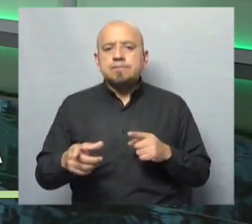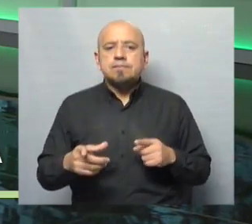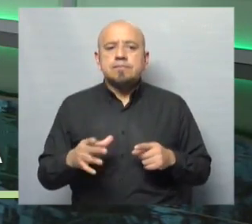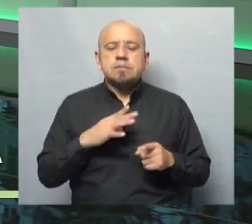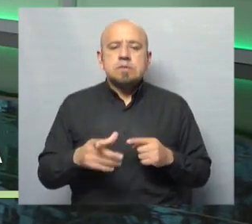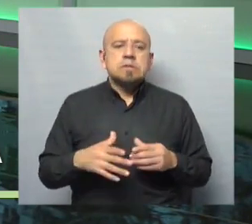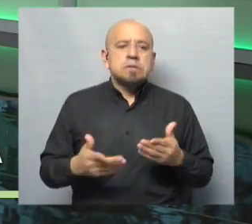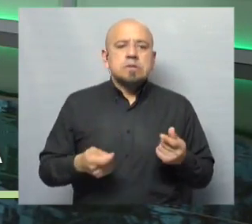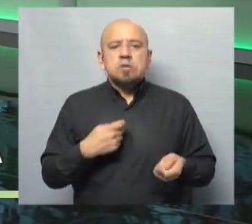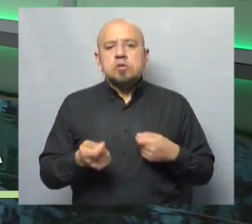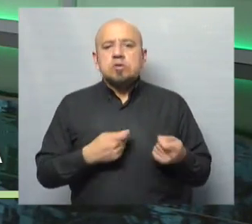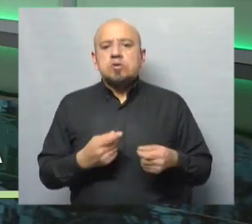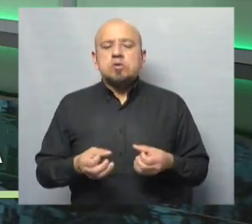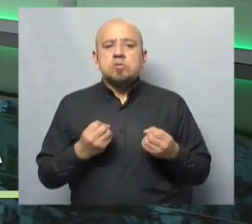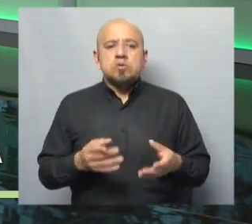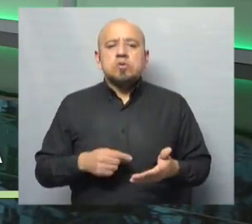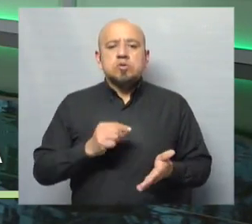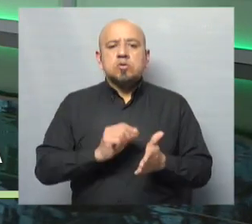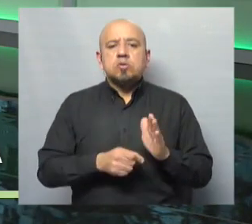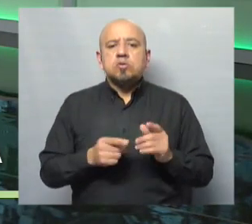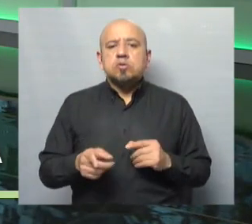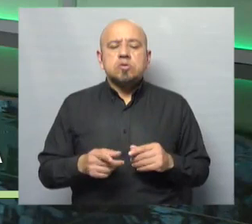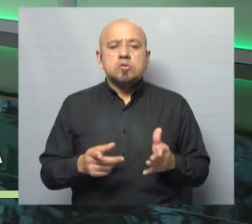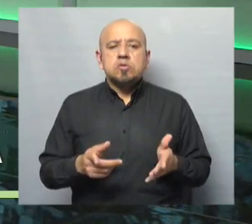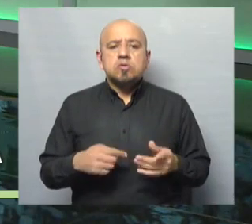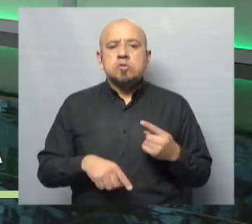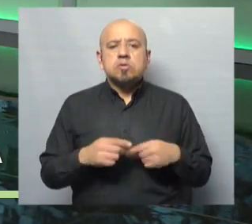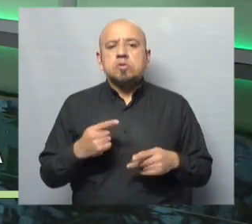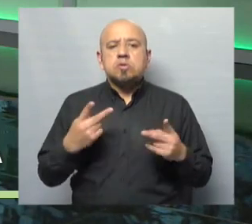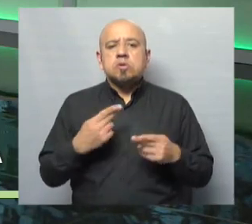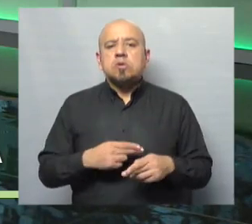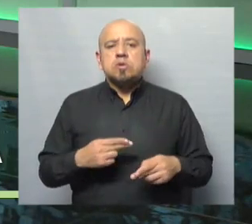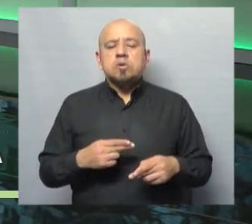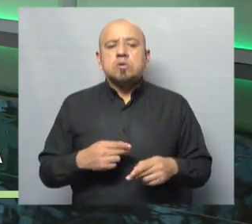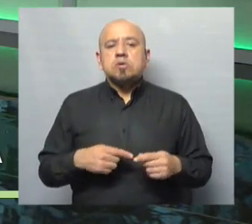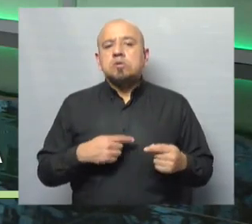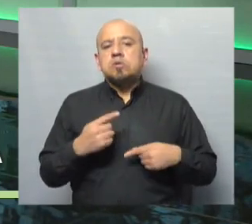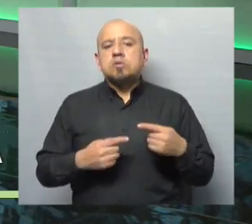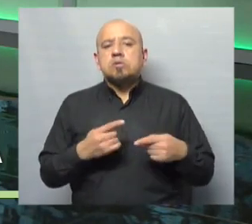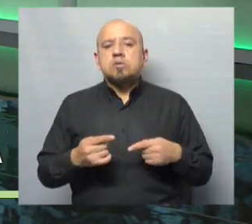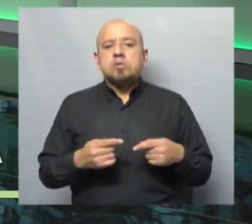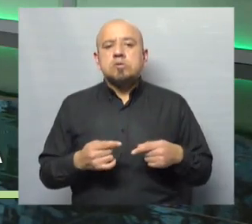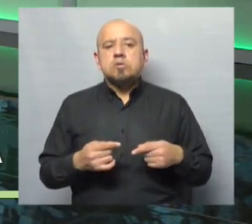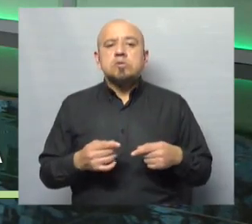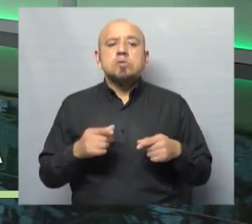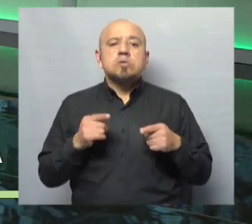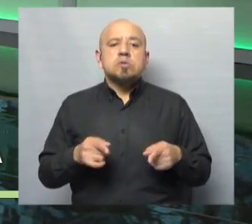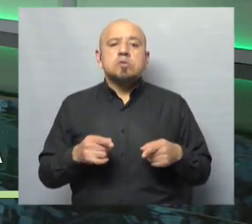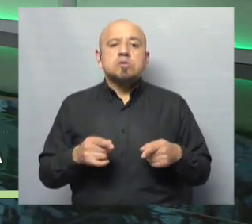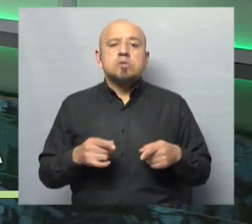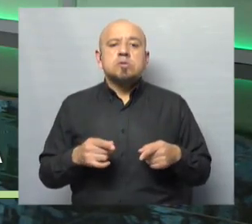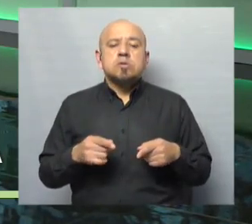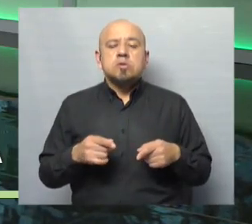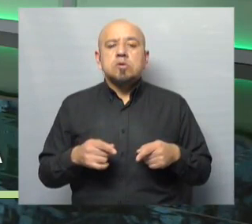una serie de negociaciones porque esos contratos iban a cesar inmediatamente se estira un poco el tiempo y finalmente es todo esto